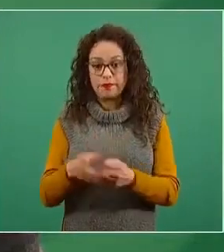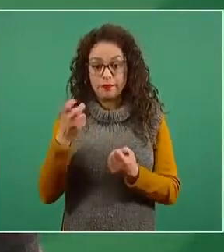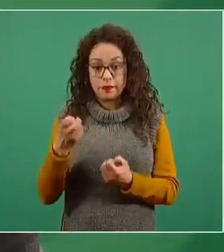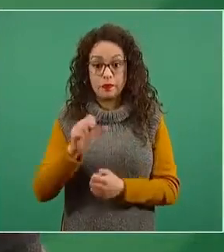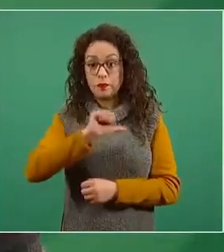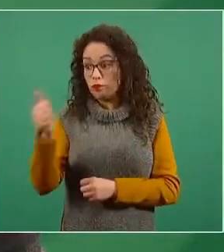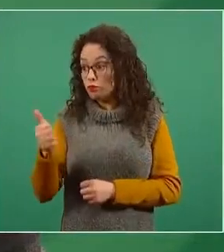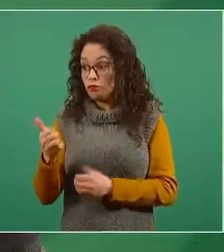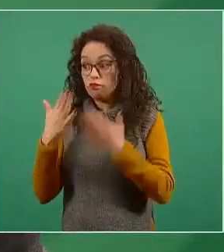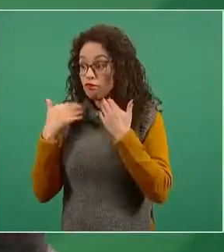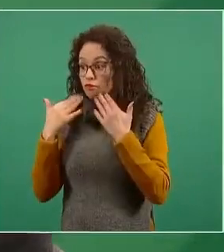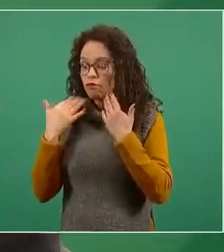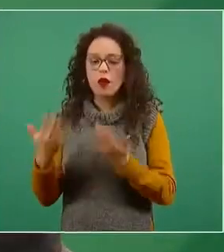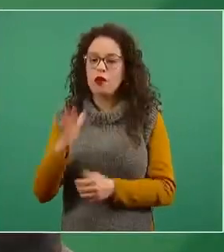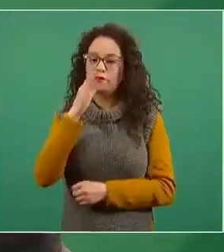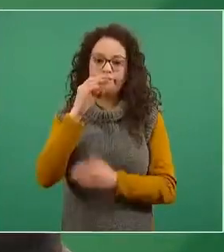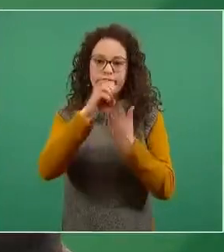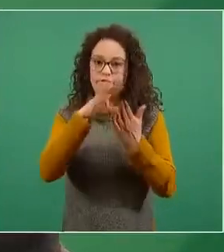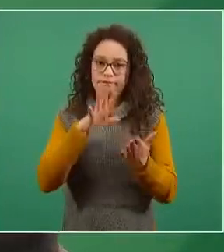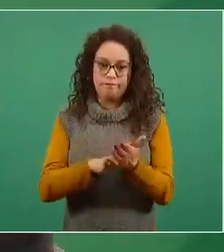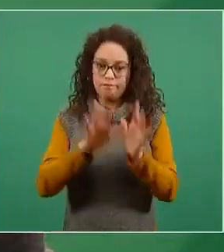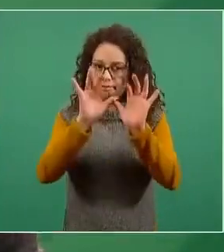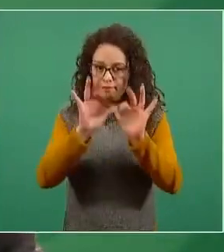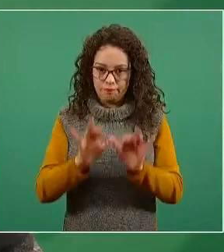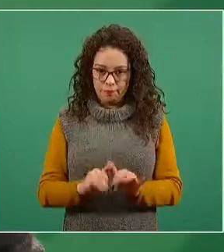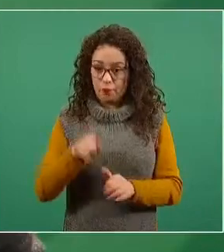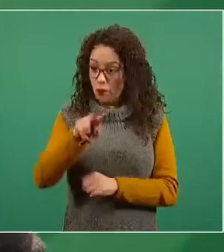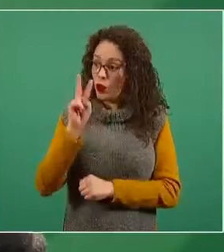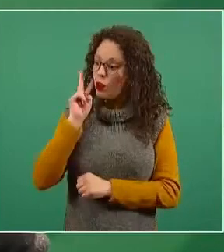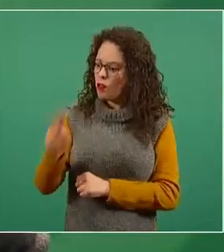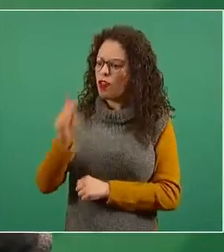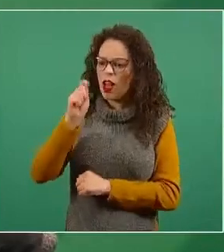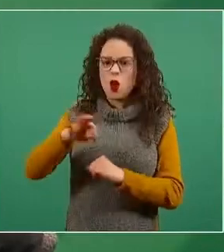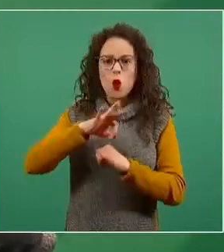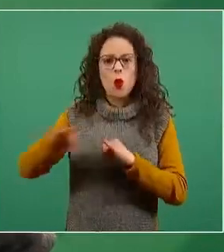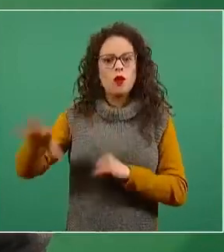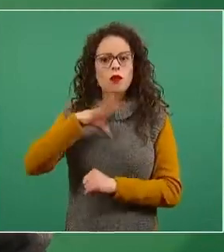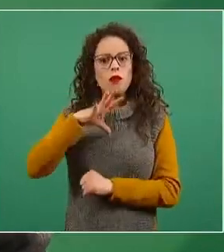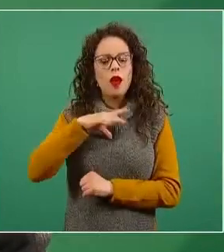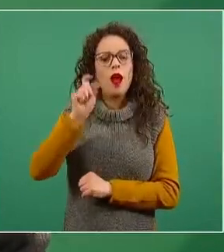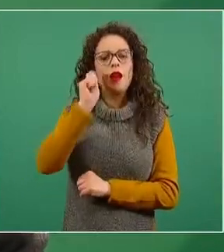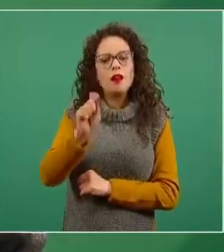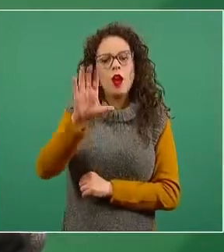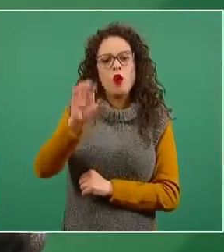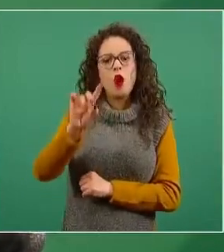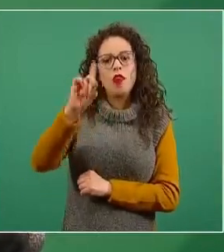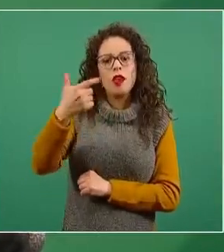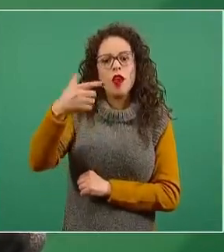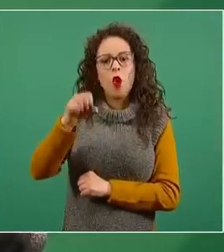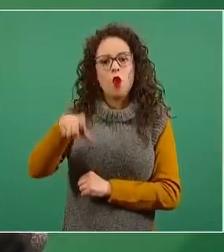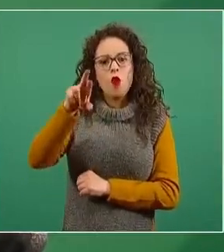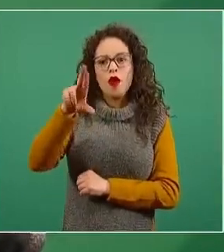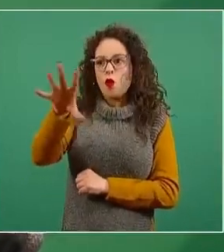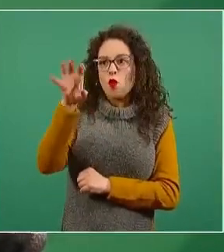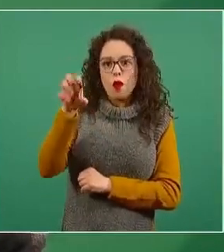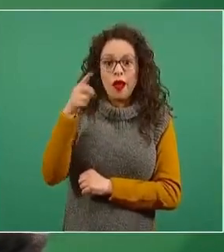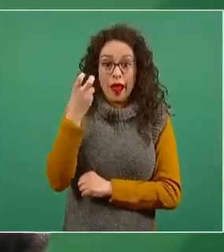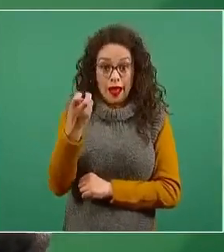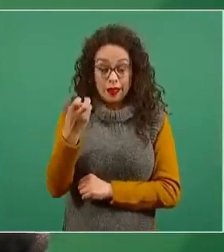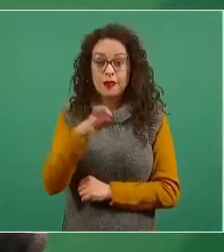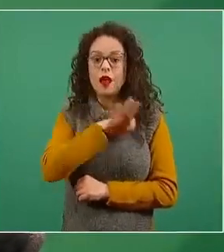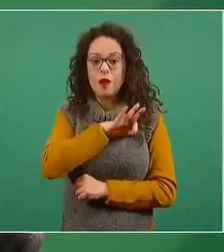ser incorporado. Y si se fijan, al final salió este pase con un código QR, es del que hemos estado hablando, es el pase de